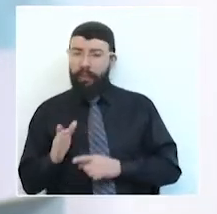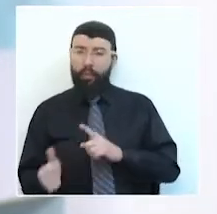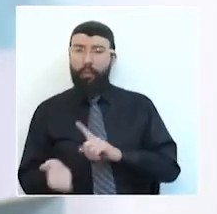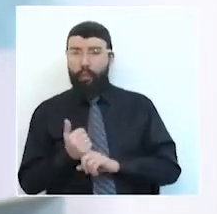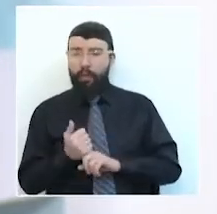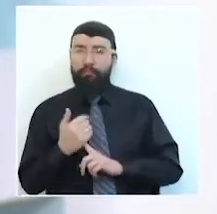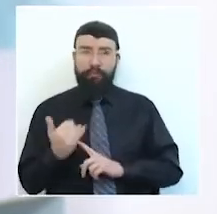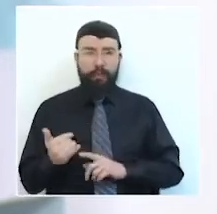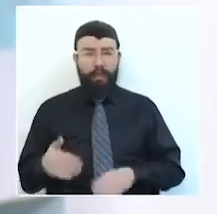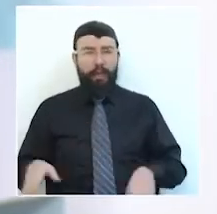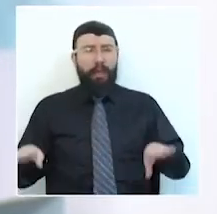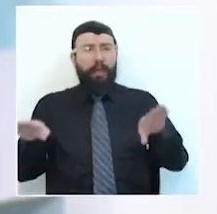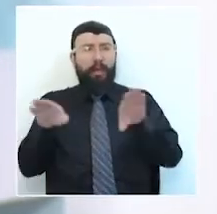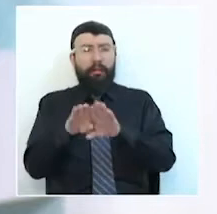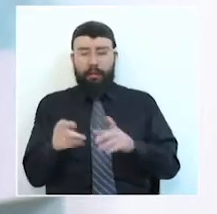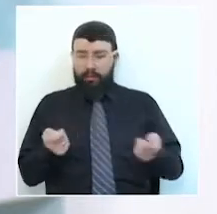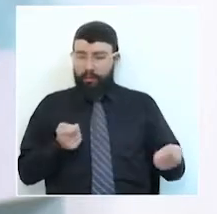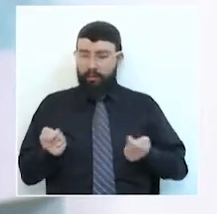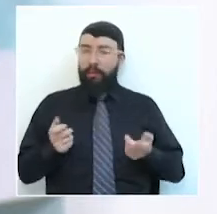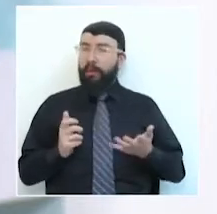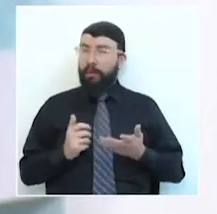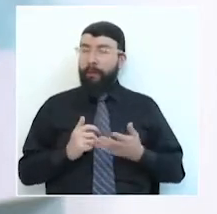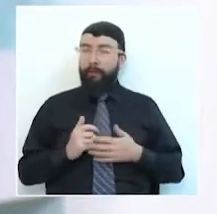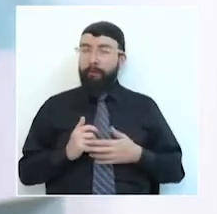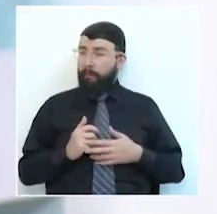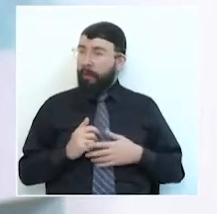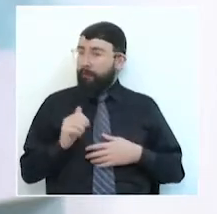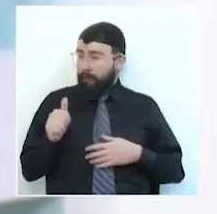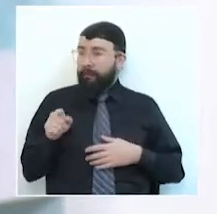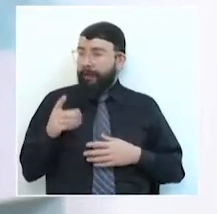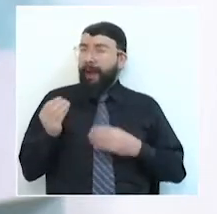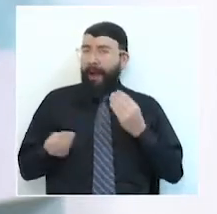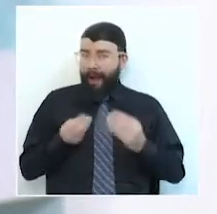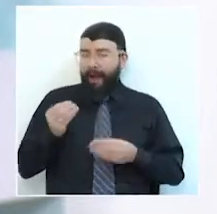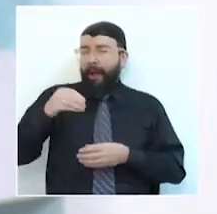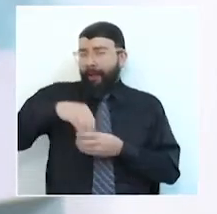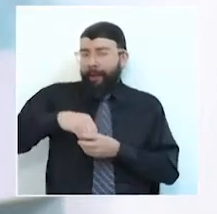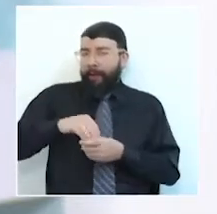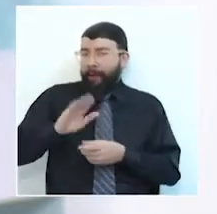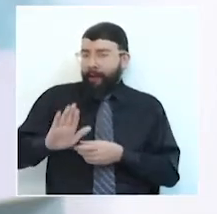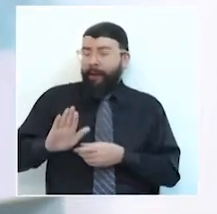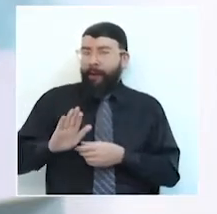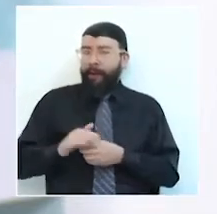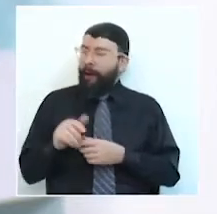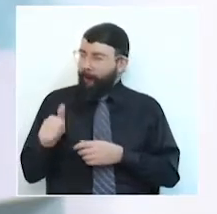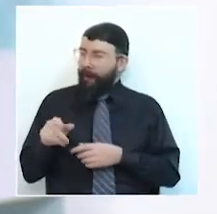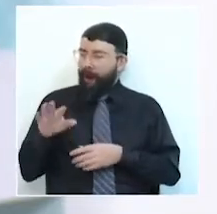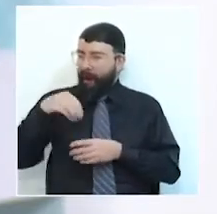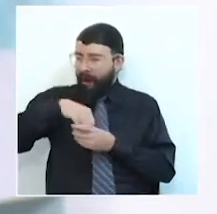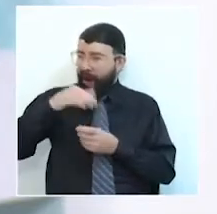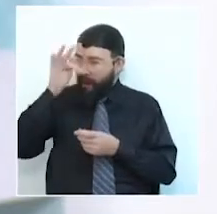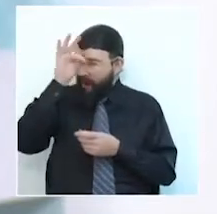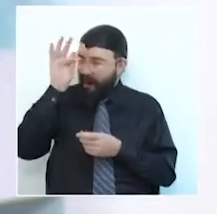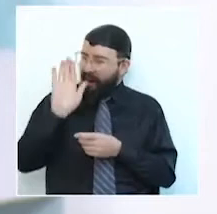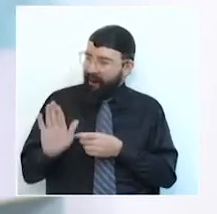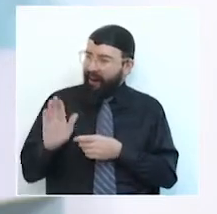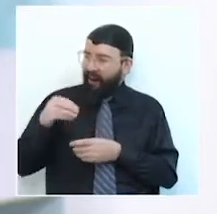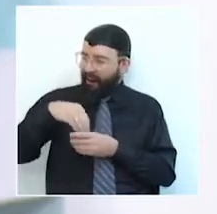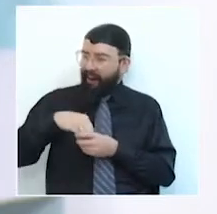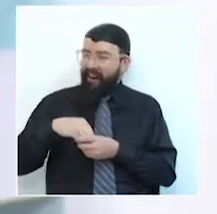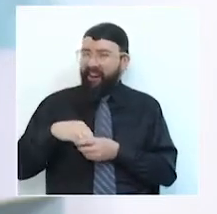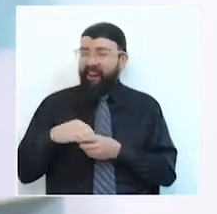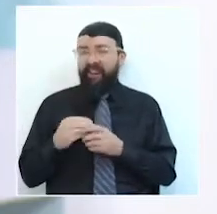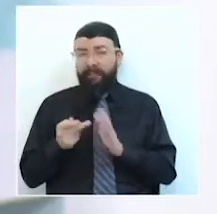equilibrio y me consta que vosotros ya lo hacéis aquí en tu clínica y eso está